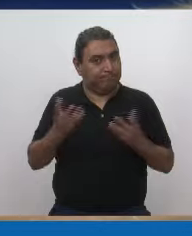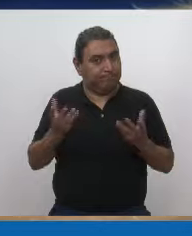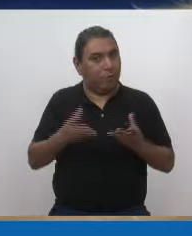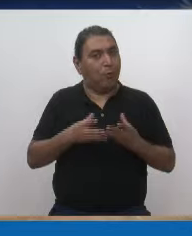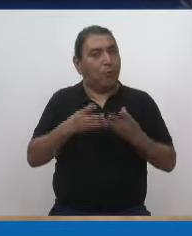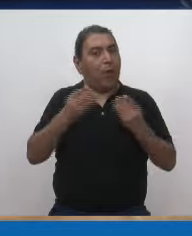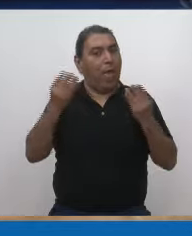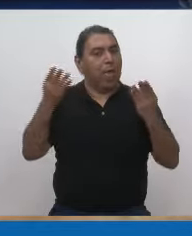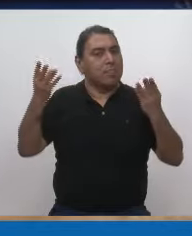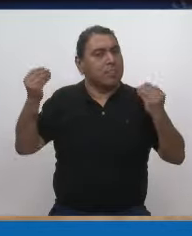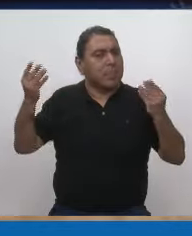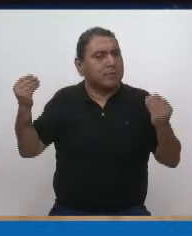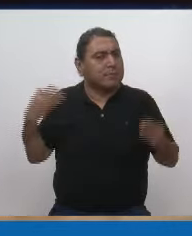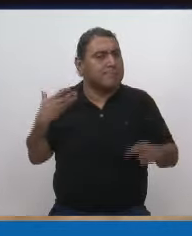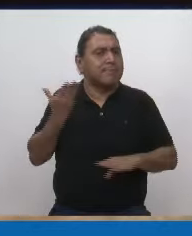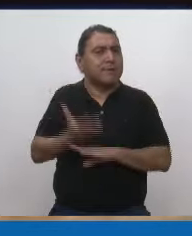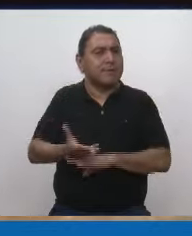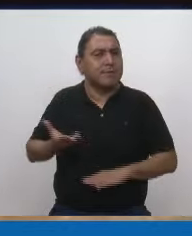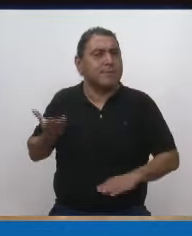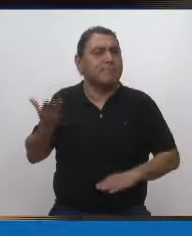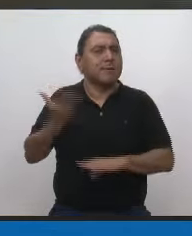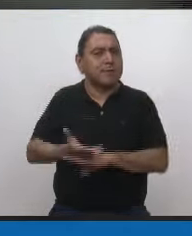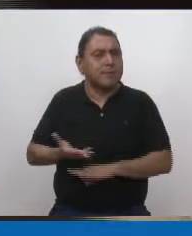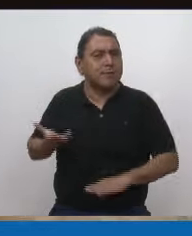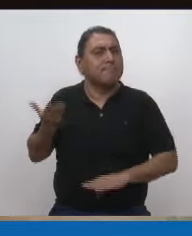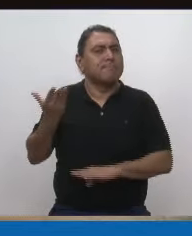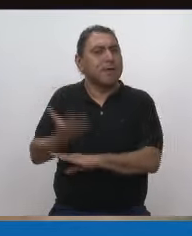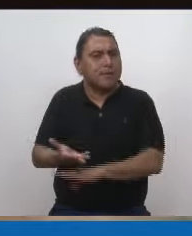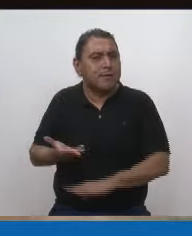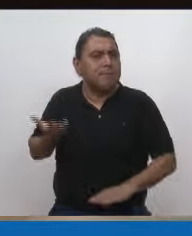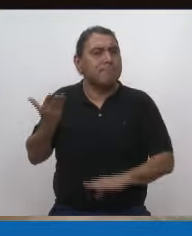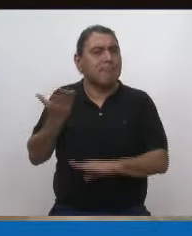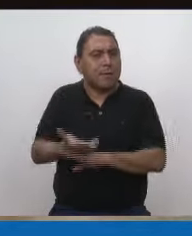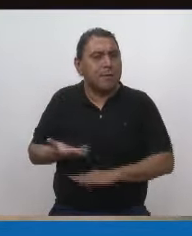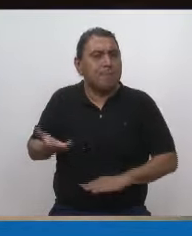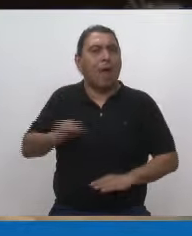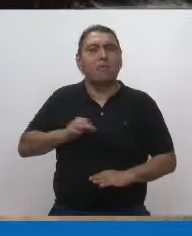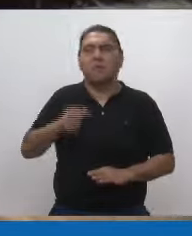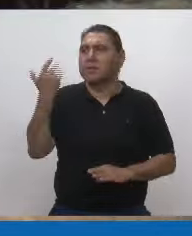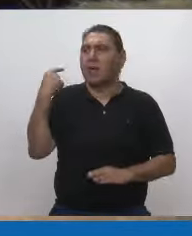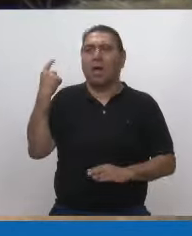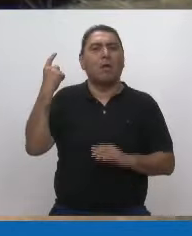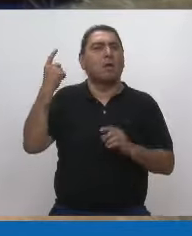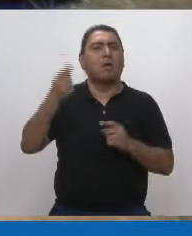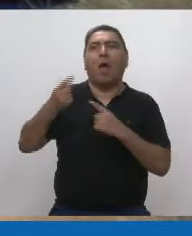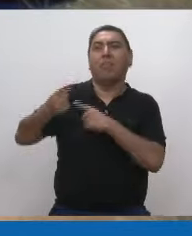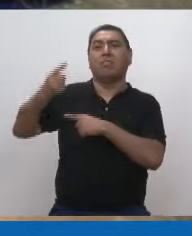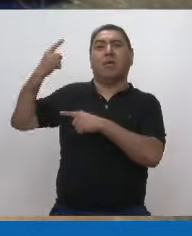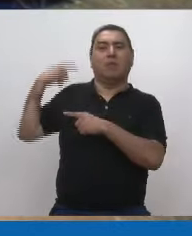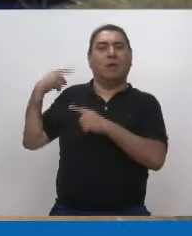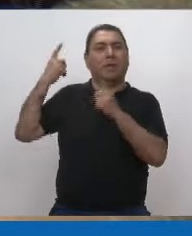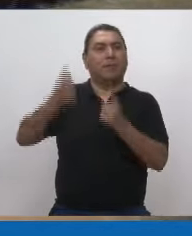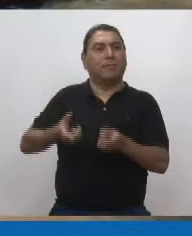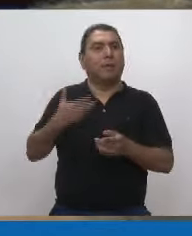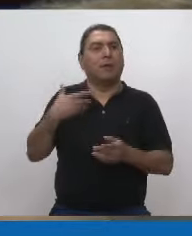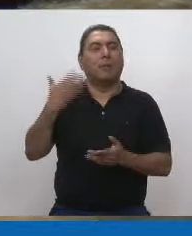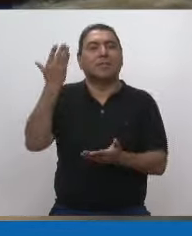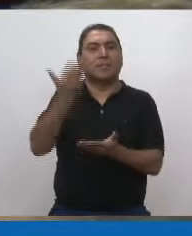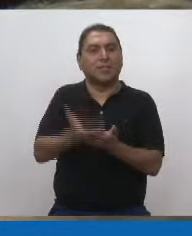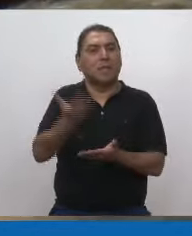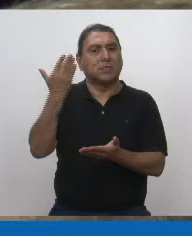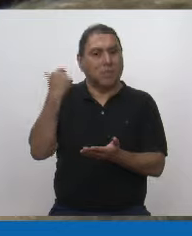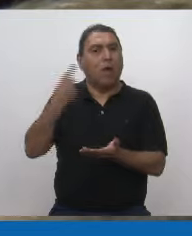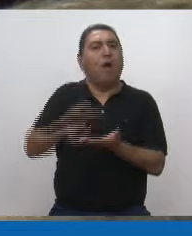pedí? El año pasado, el anterior. Lo tuve que presentar ayer nuevamente porque perdió estado parlamentario, pero